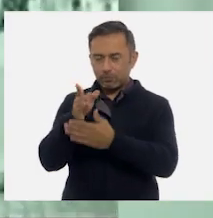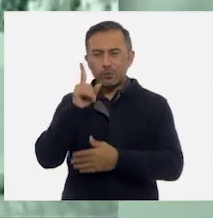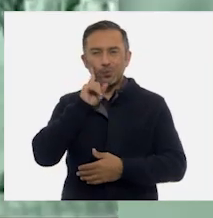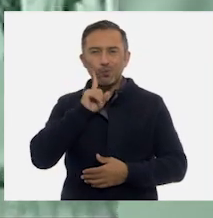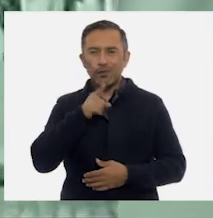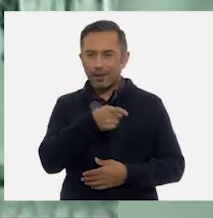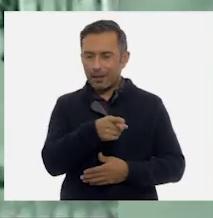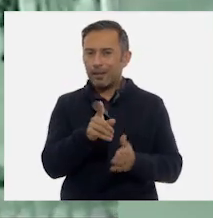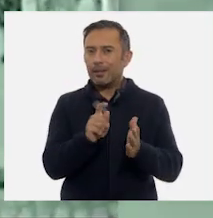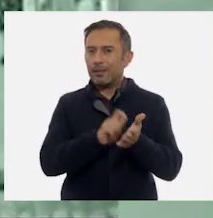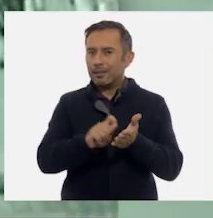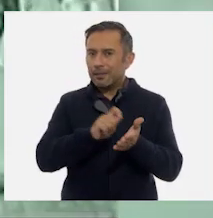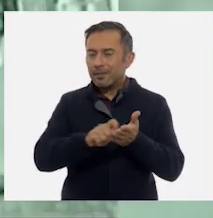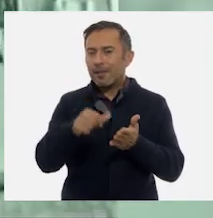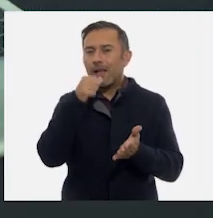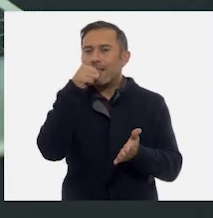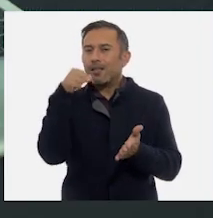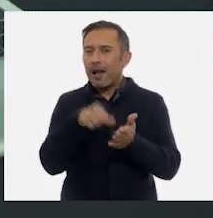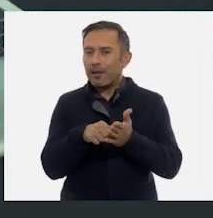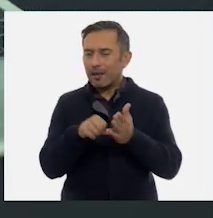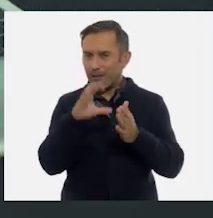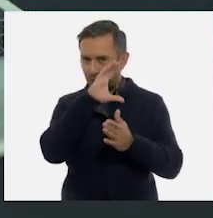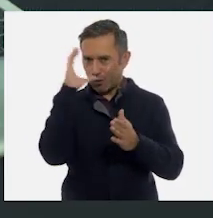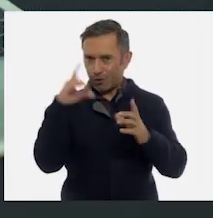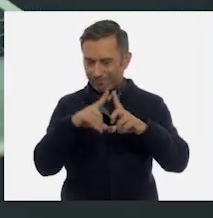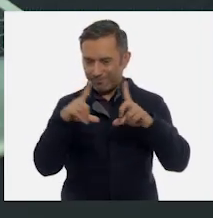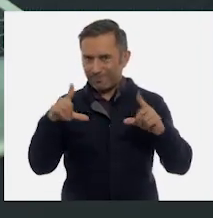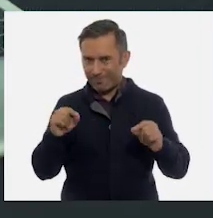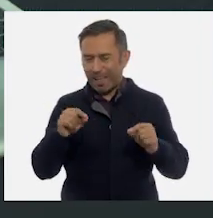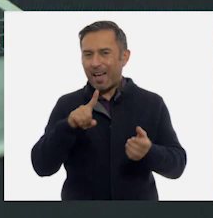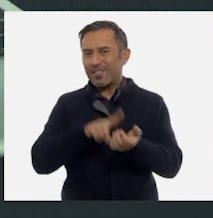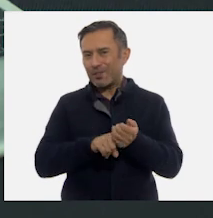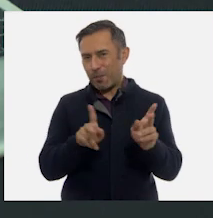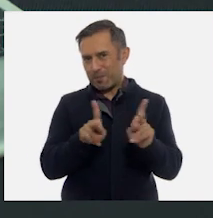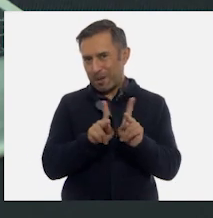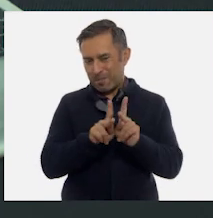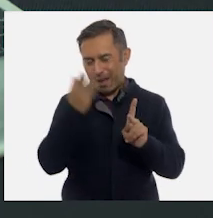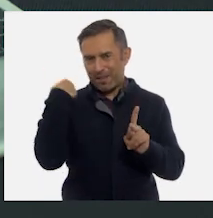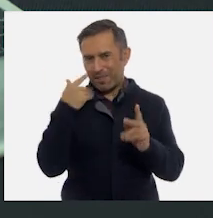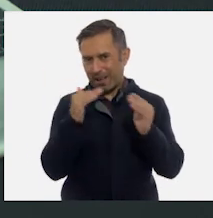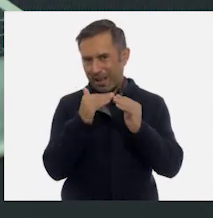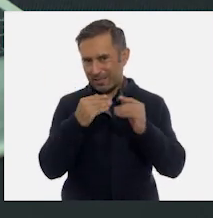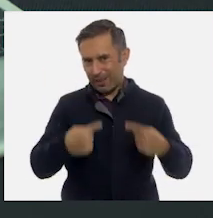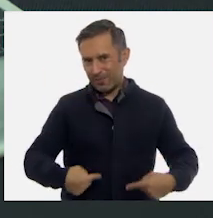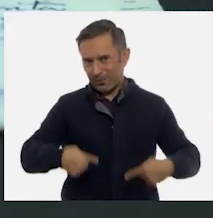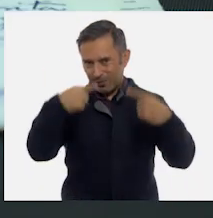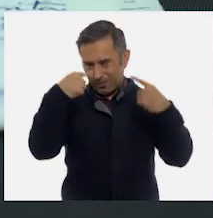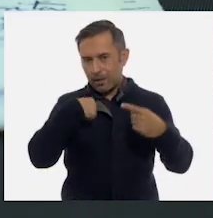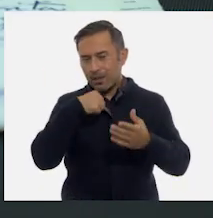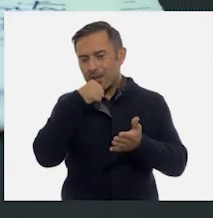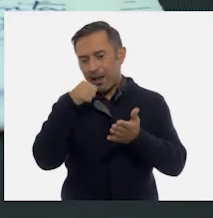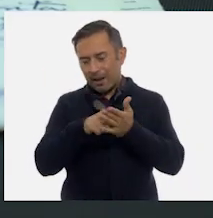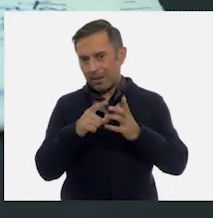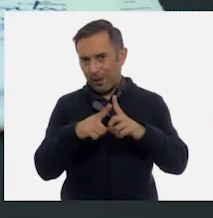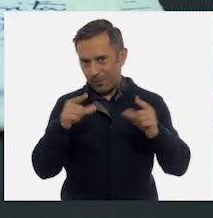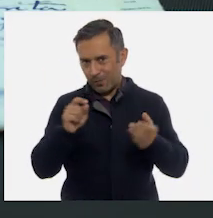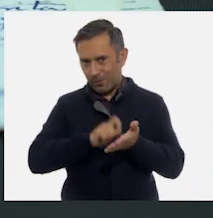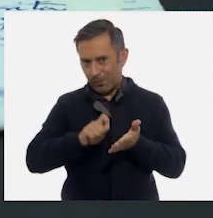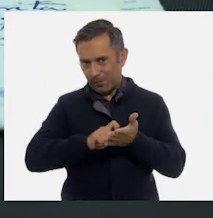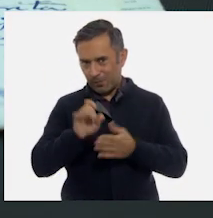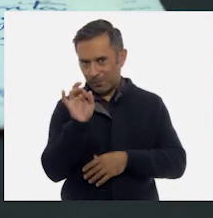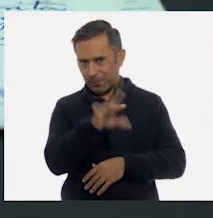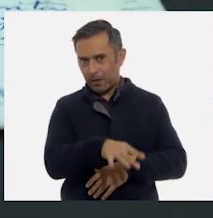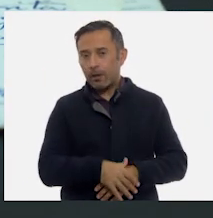una tarjeta postal a su prima hermana, que es con la que vivió. Bueno, si recordamos esta postal, ¿no?, donde Garro